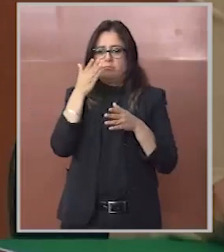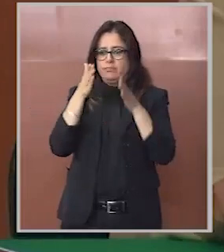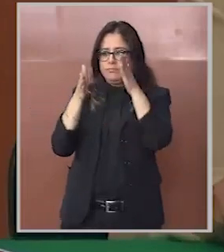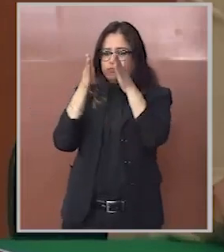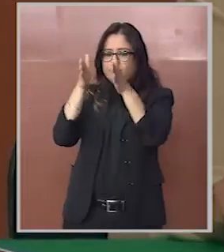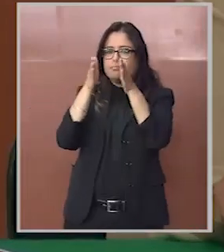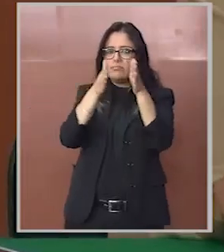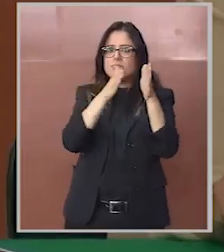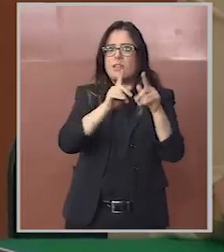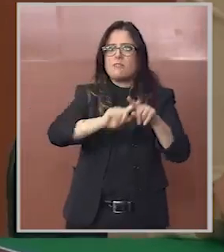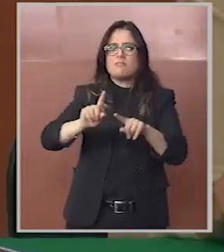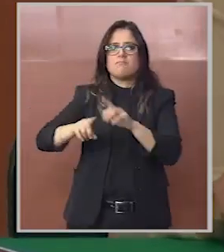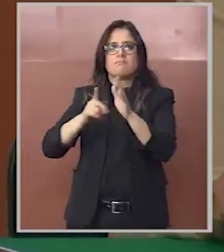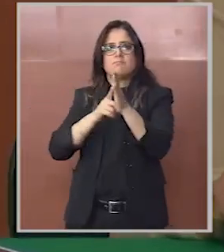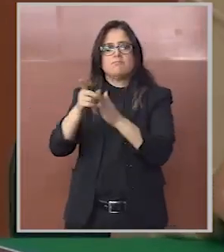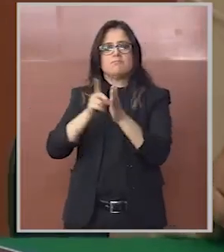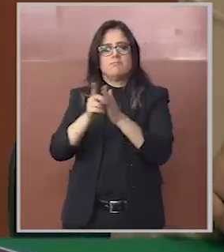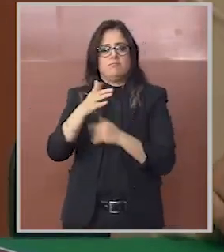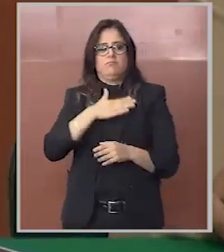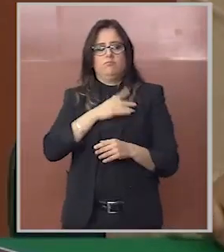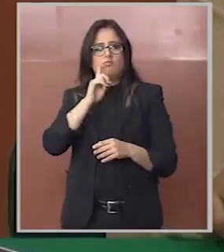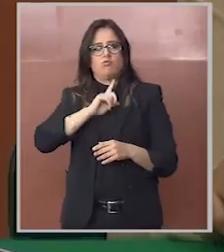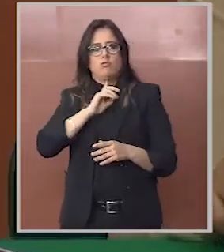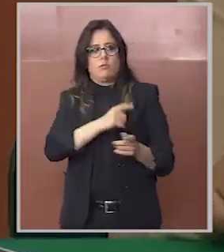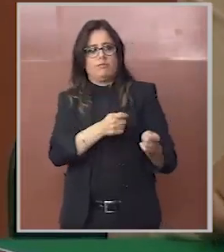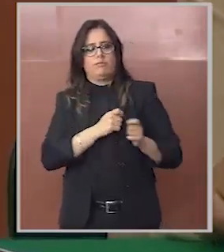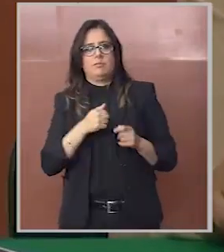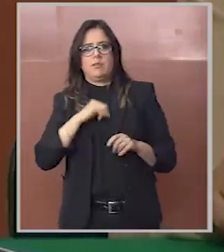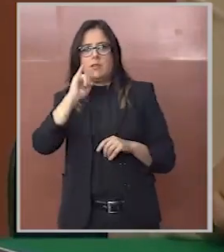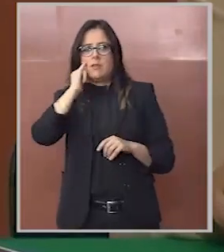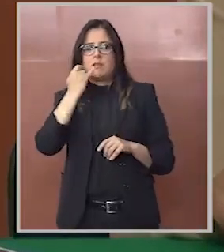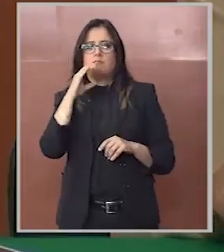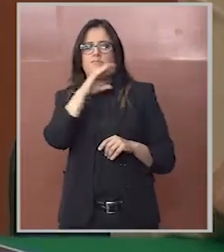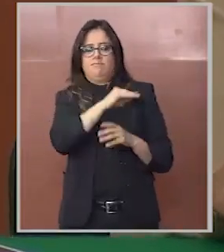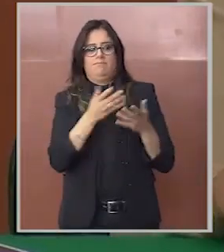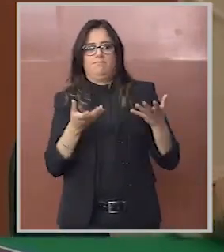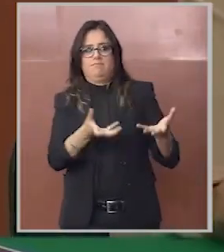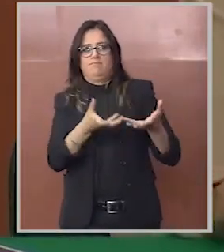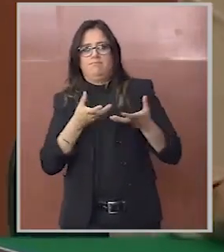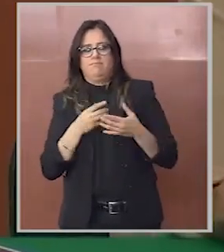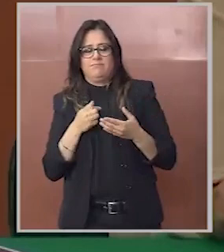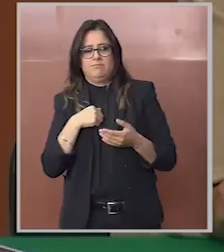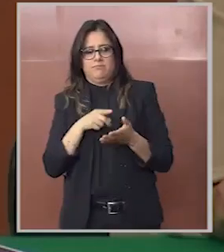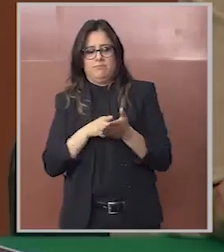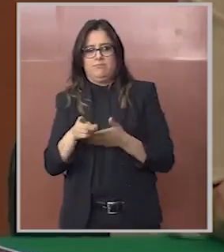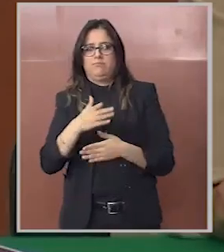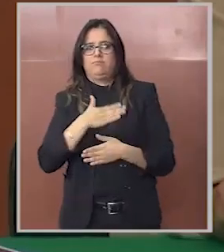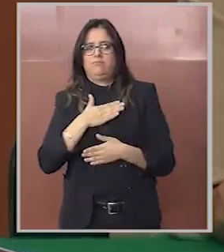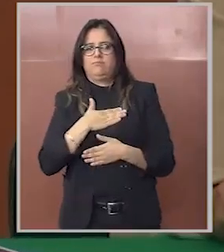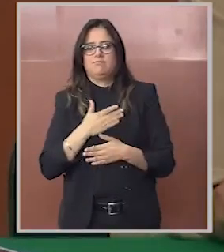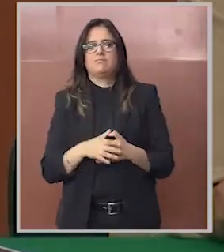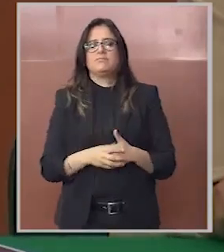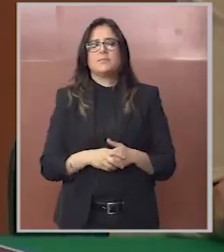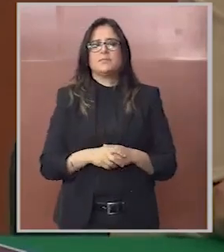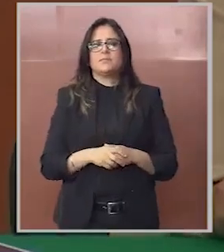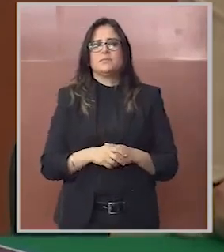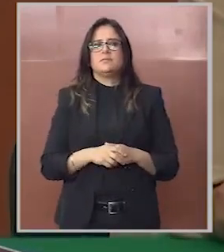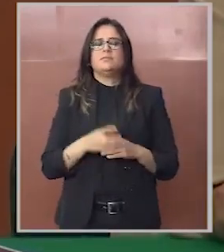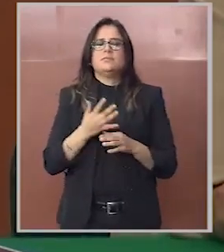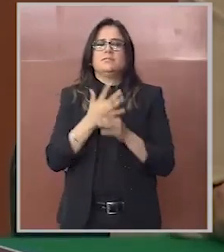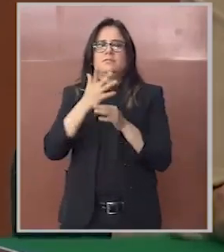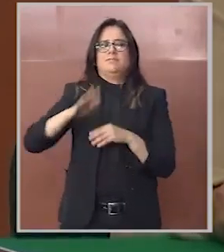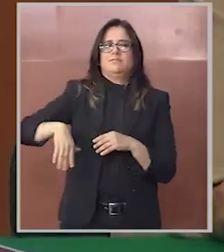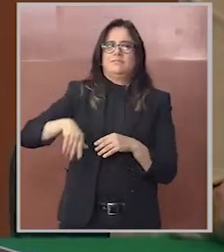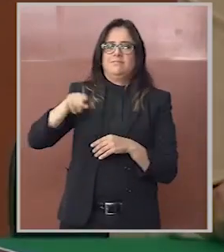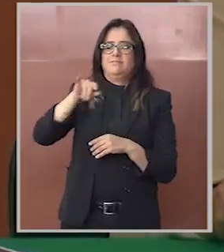este tenemos las mujeres indígenas y afromexicanas y bueno también como ya este lo decía este jesú js